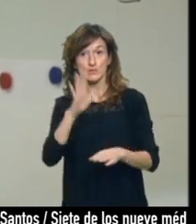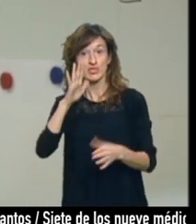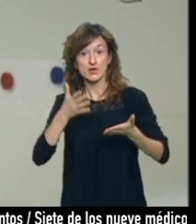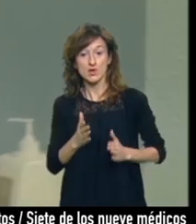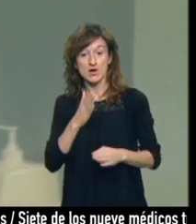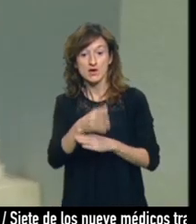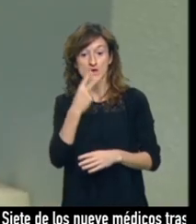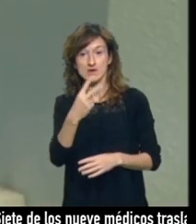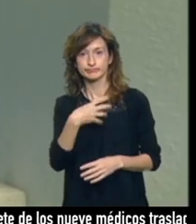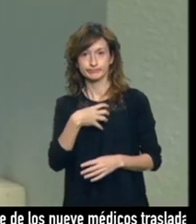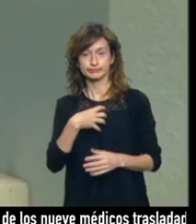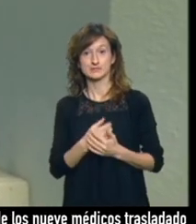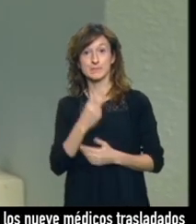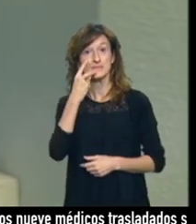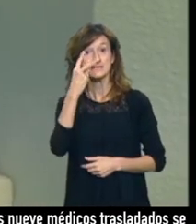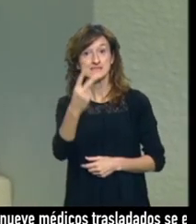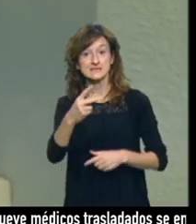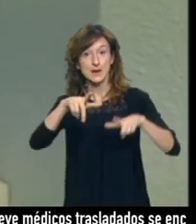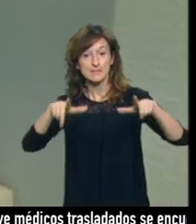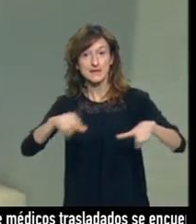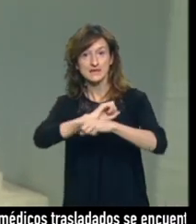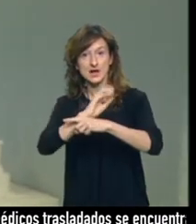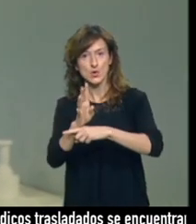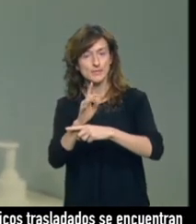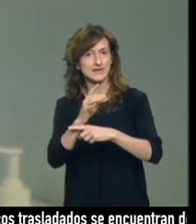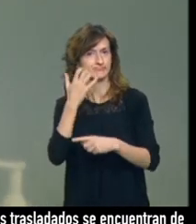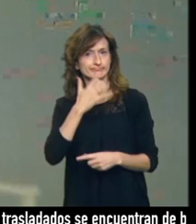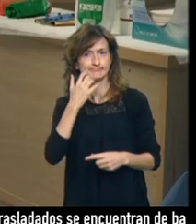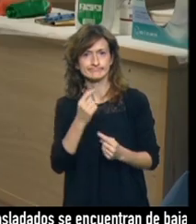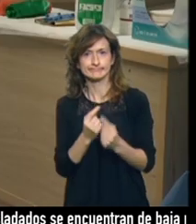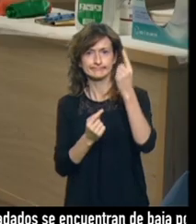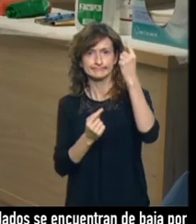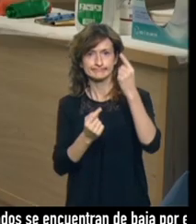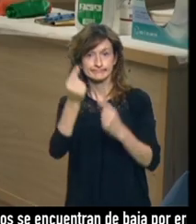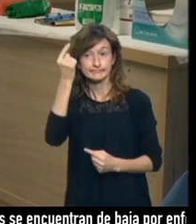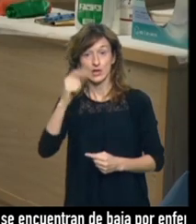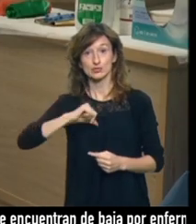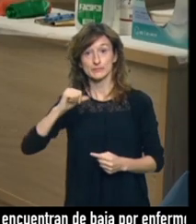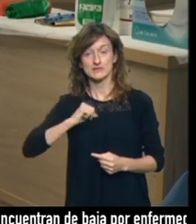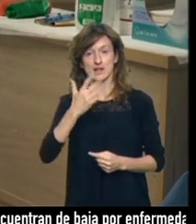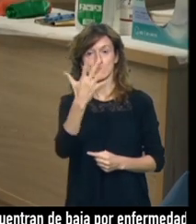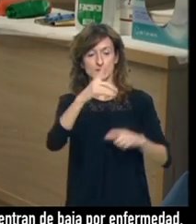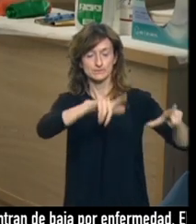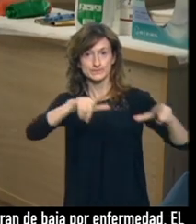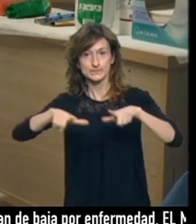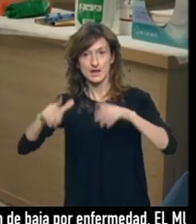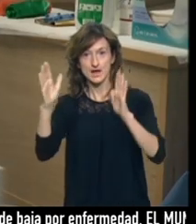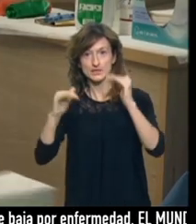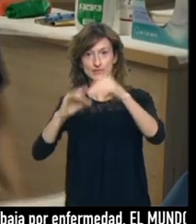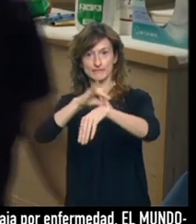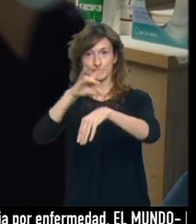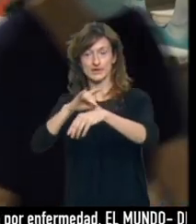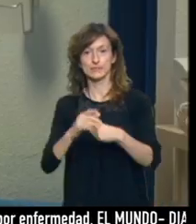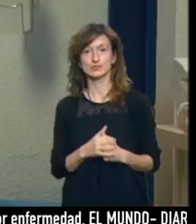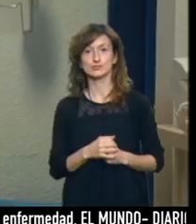minutos a verla. Las visitas en una planta COVID son excepcionales. En este hospital ya hay 5 unidades que atienden a estos